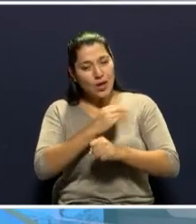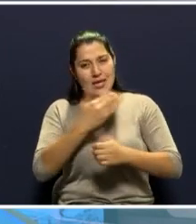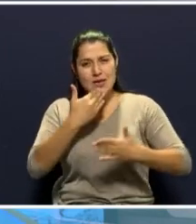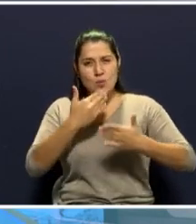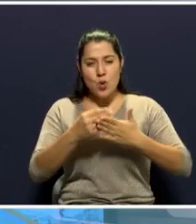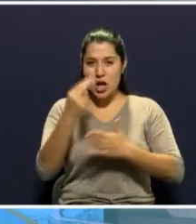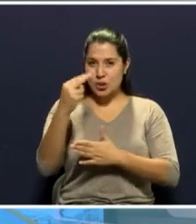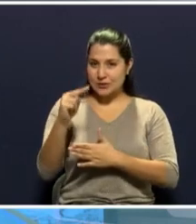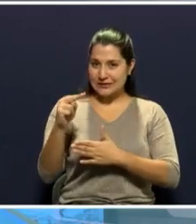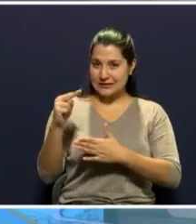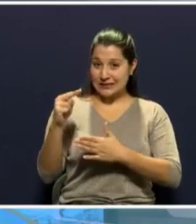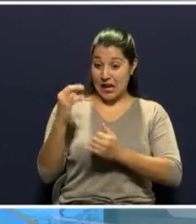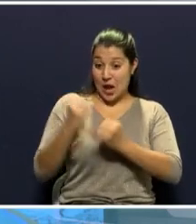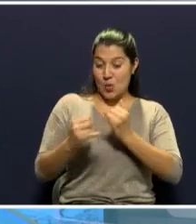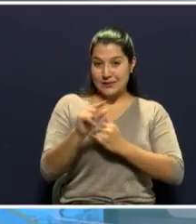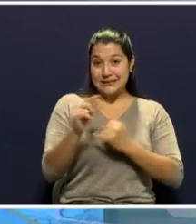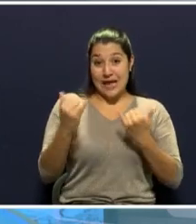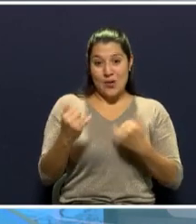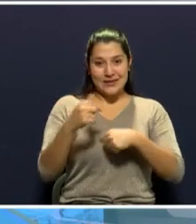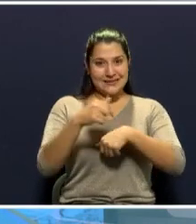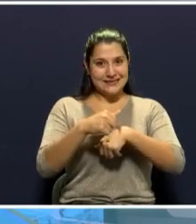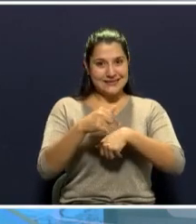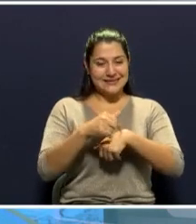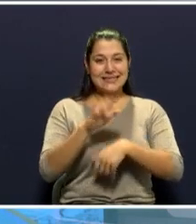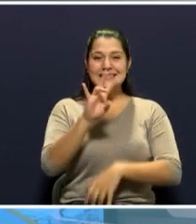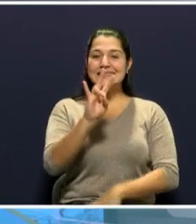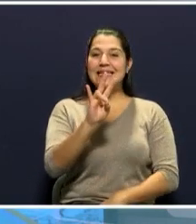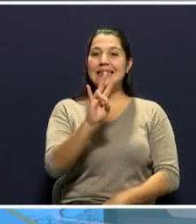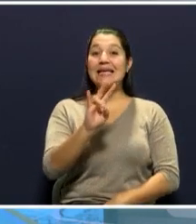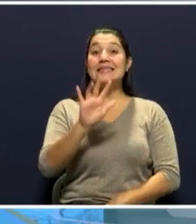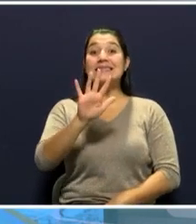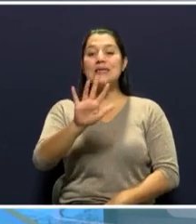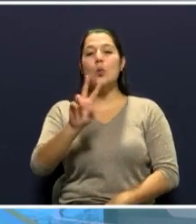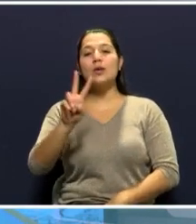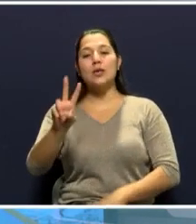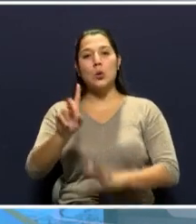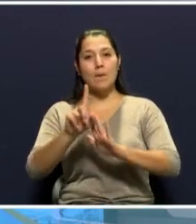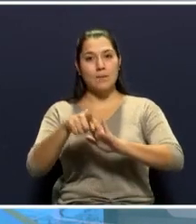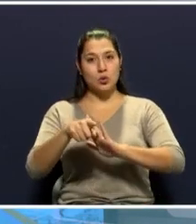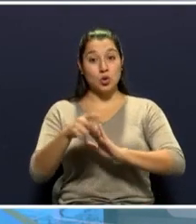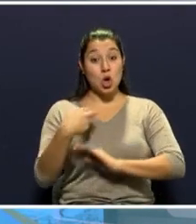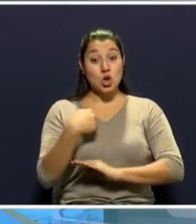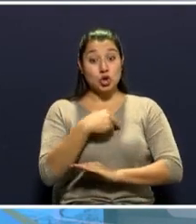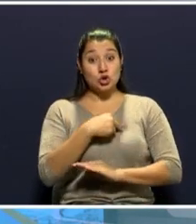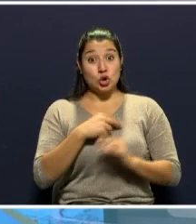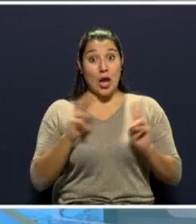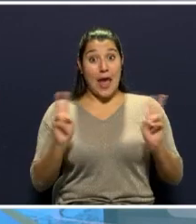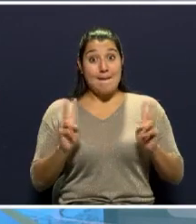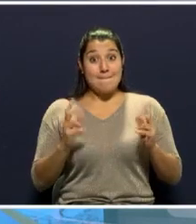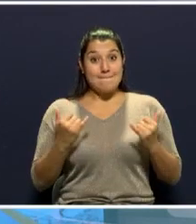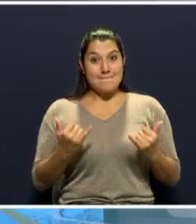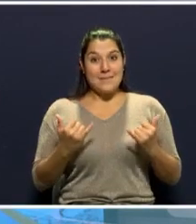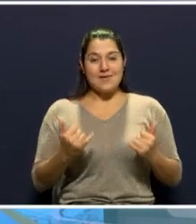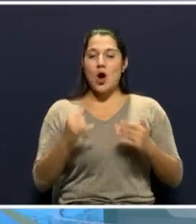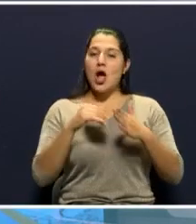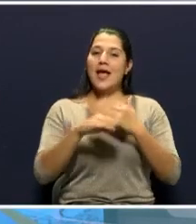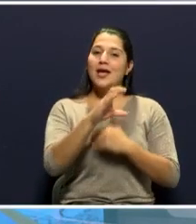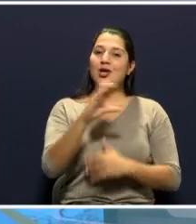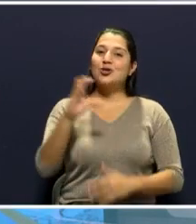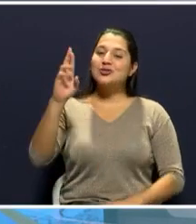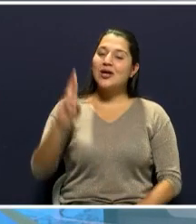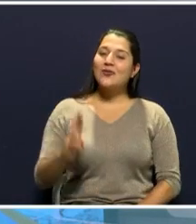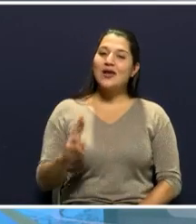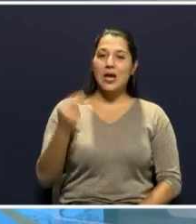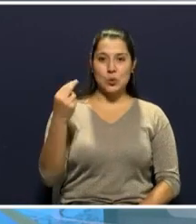estas últimas semanas. A las 7 de la noche con 52 minutos estamos en vivo en la edición estelar de Costa